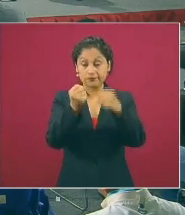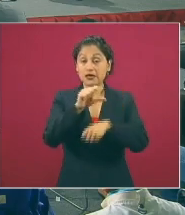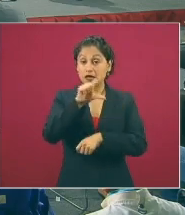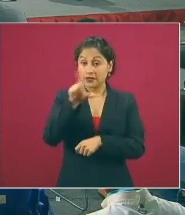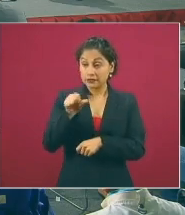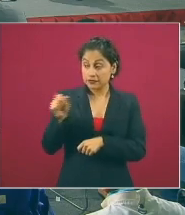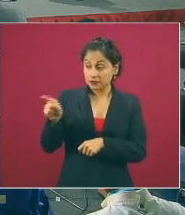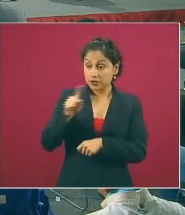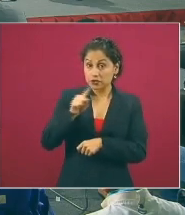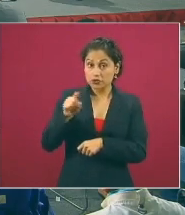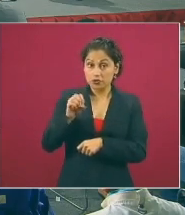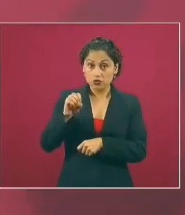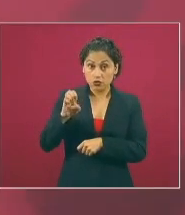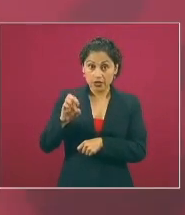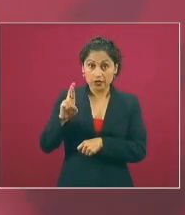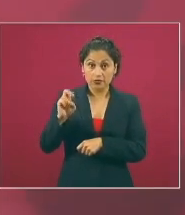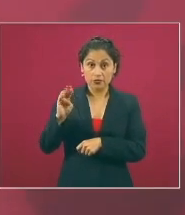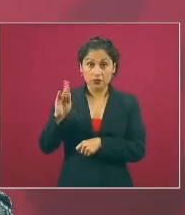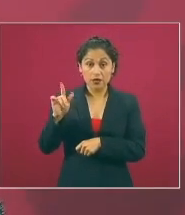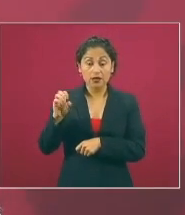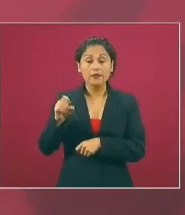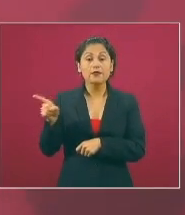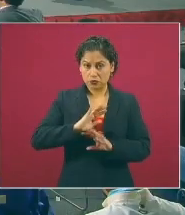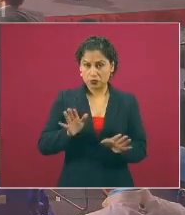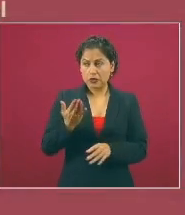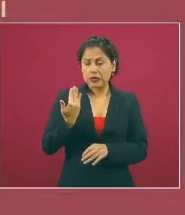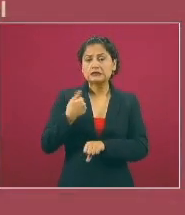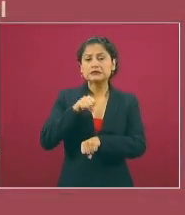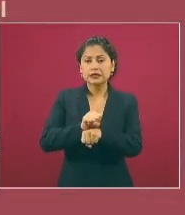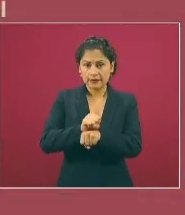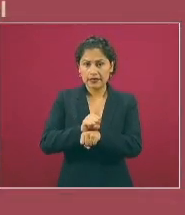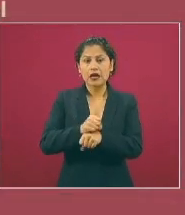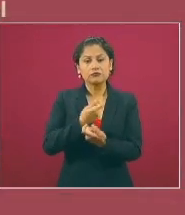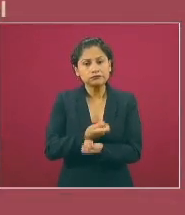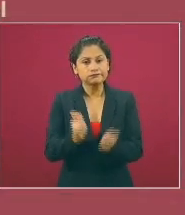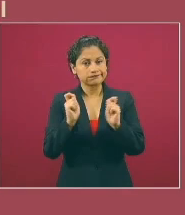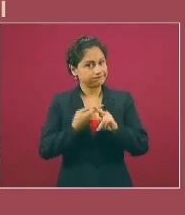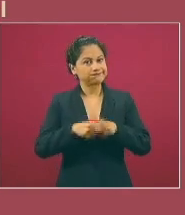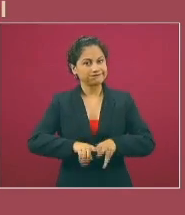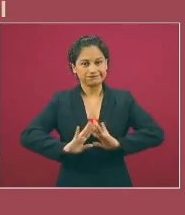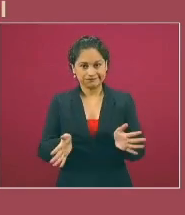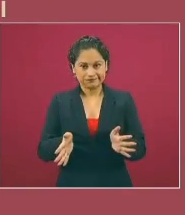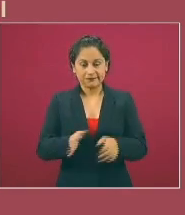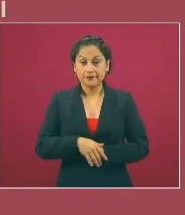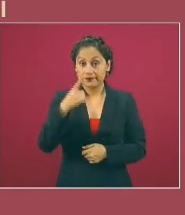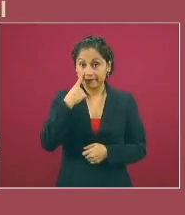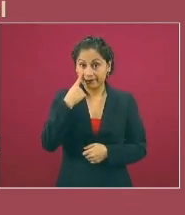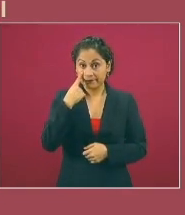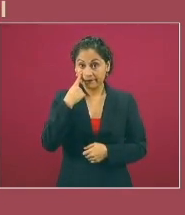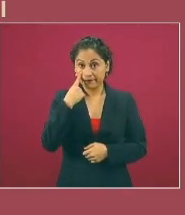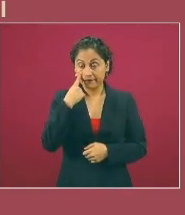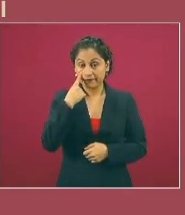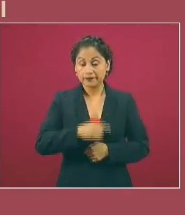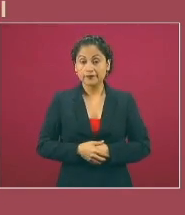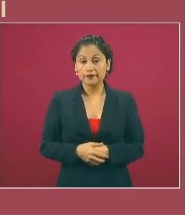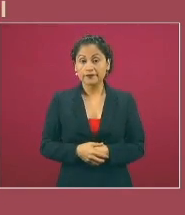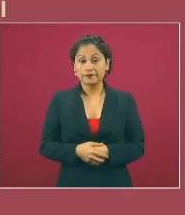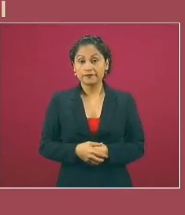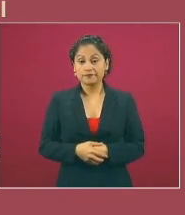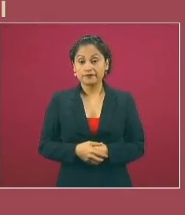Graciela Márquez explicó que hay más de 12 mil millones de empresas, de las cuales el 98.03% son